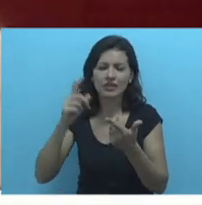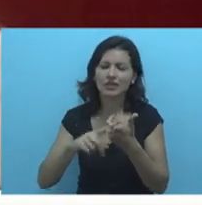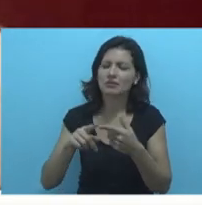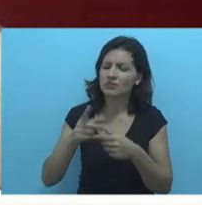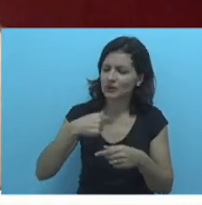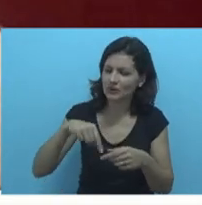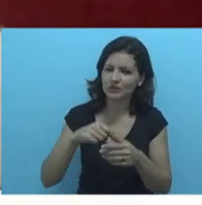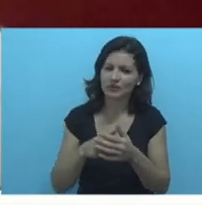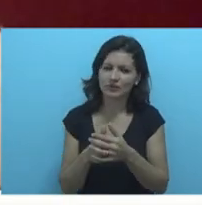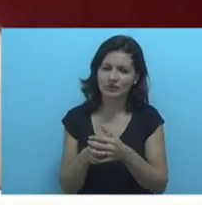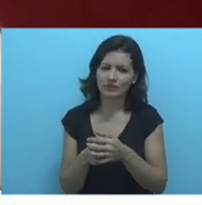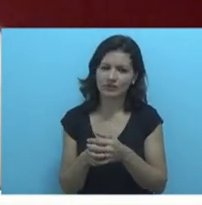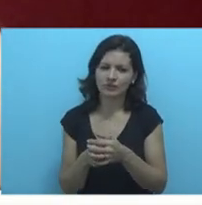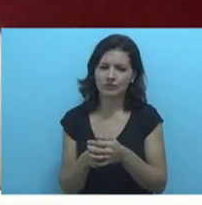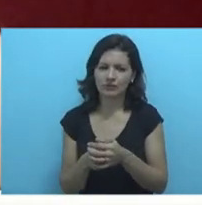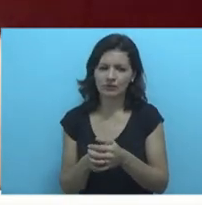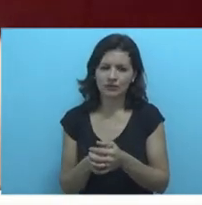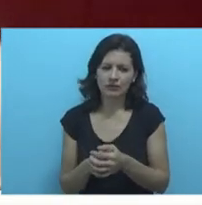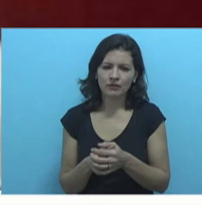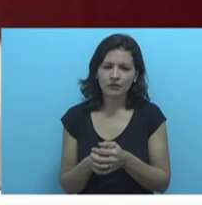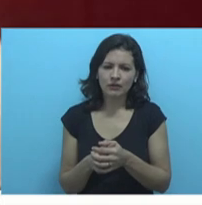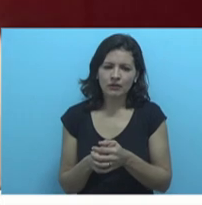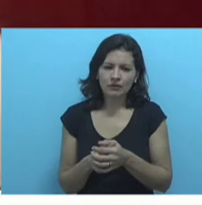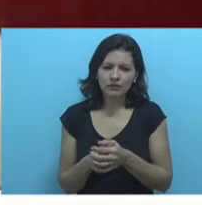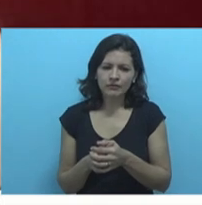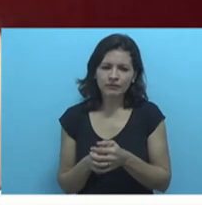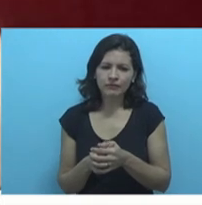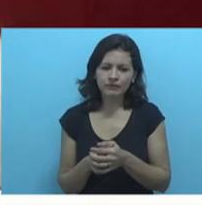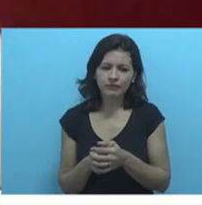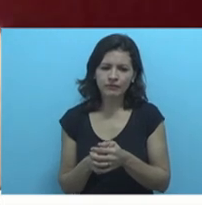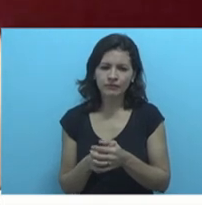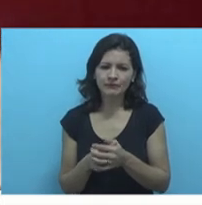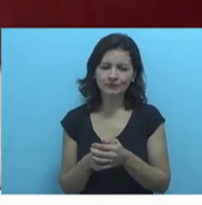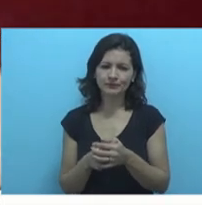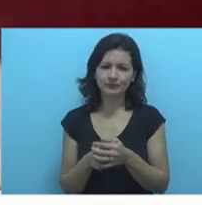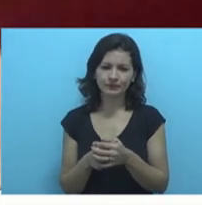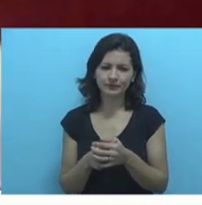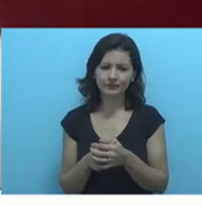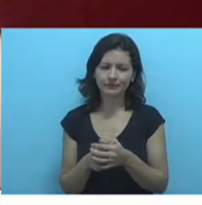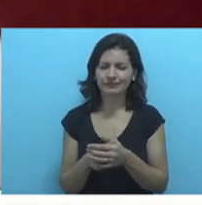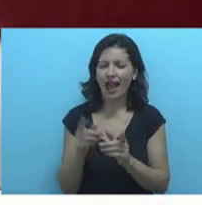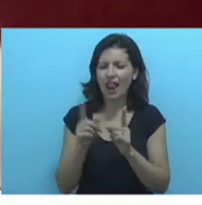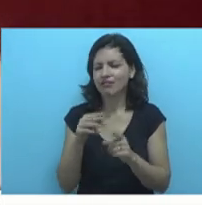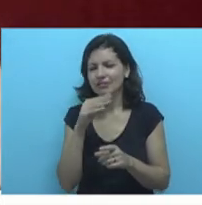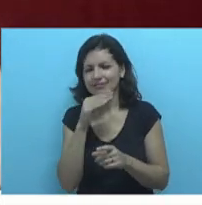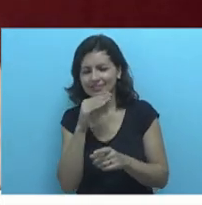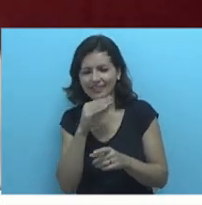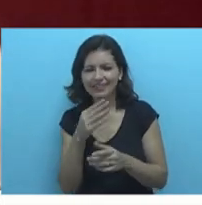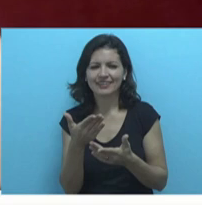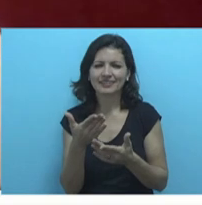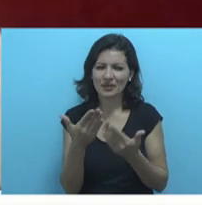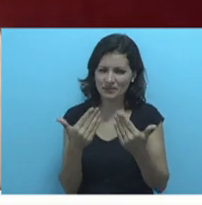de cuánto vale una hora de gobernador en horas de ministro, o en horas de subsecretario, o en horas